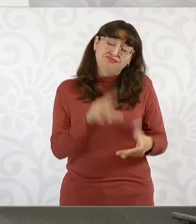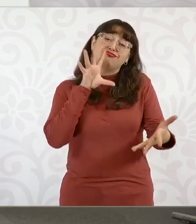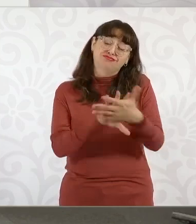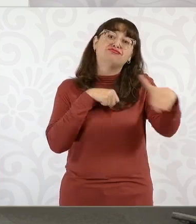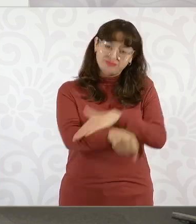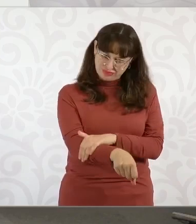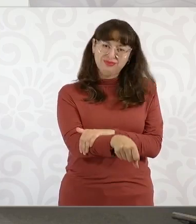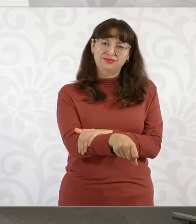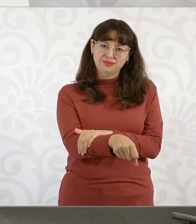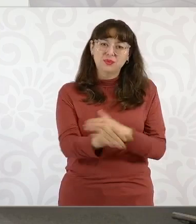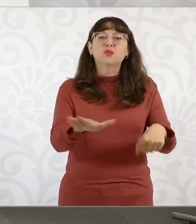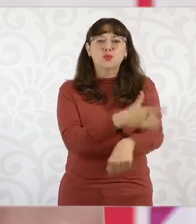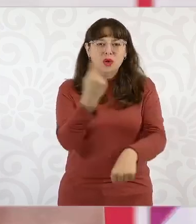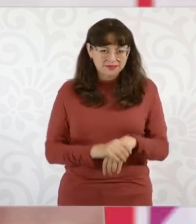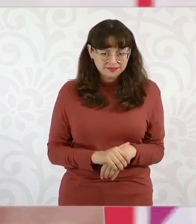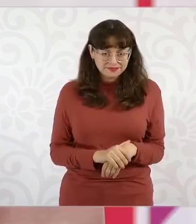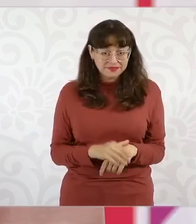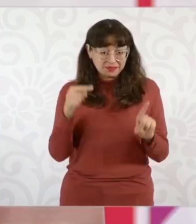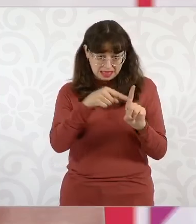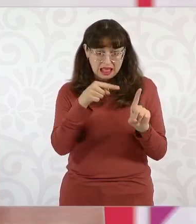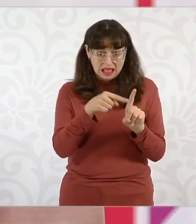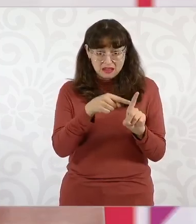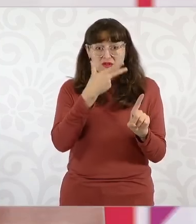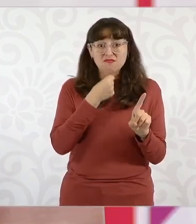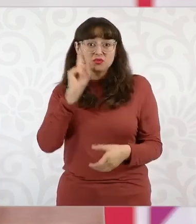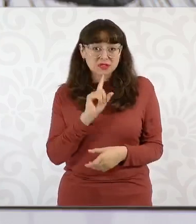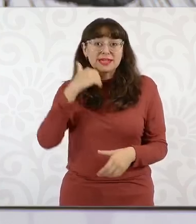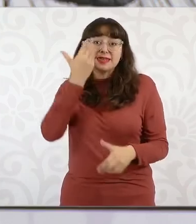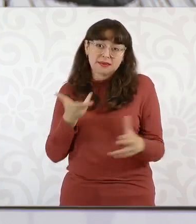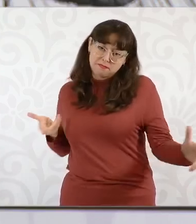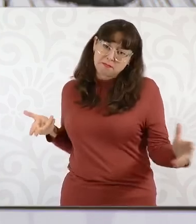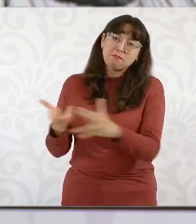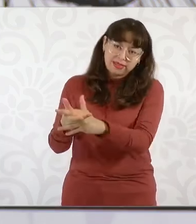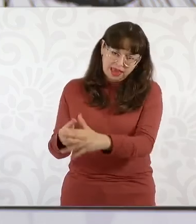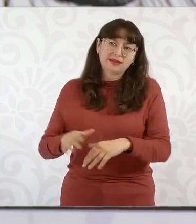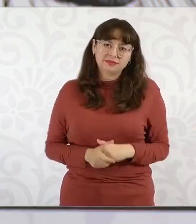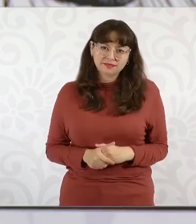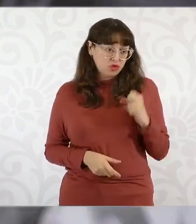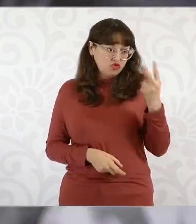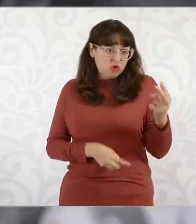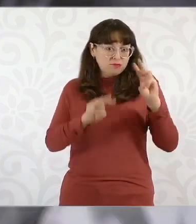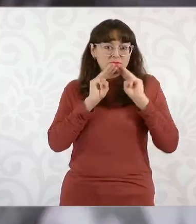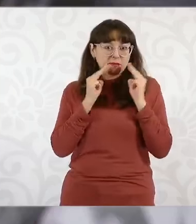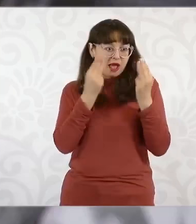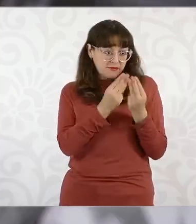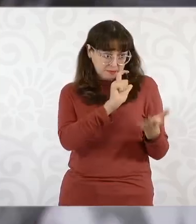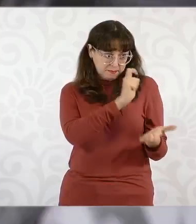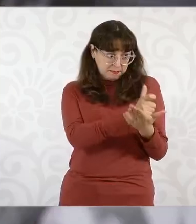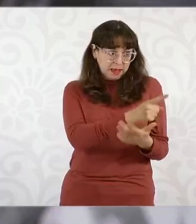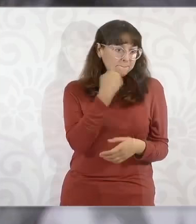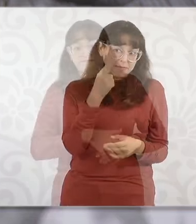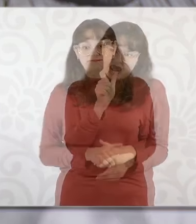en Bolivia, acusado por su esposa de intento de feminicidio, que contrató a 2 sicarios que le dispararon